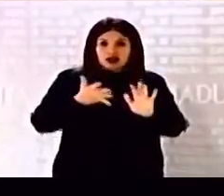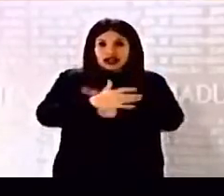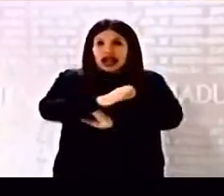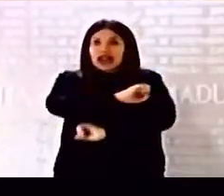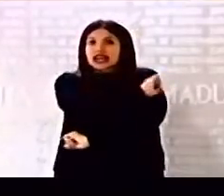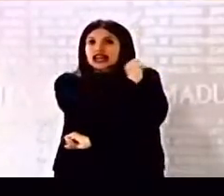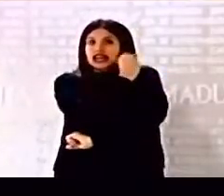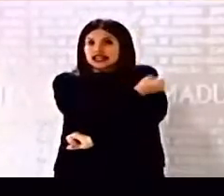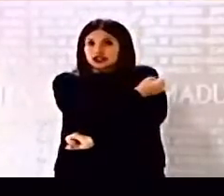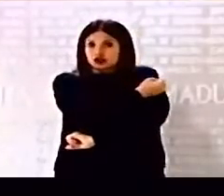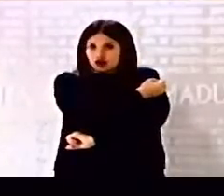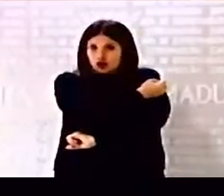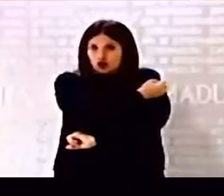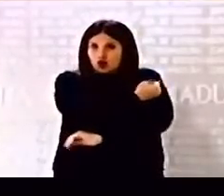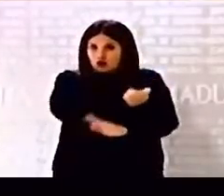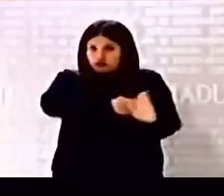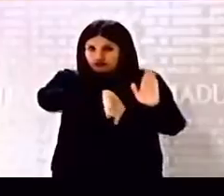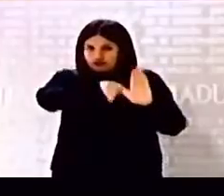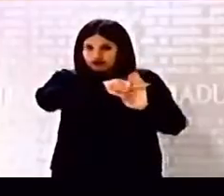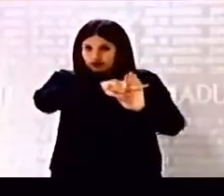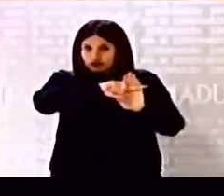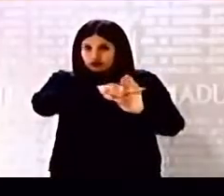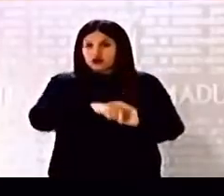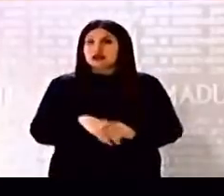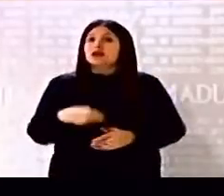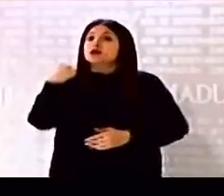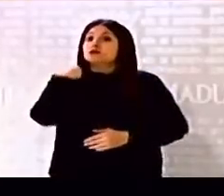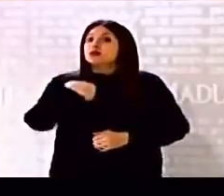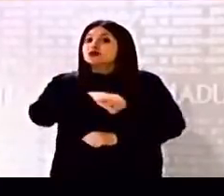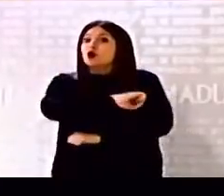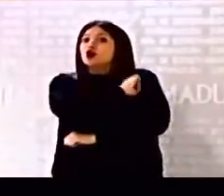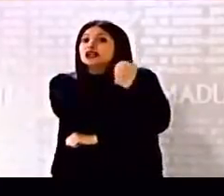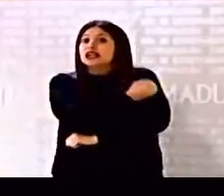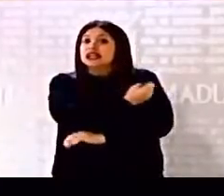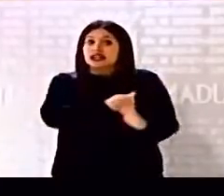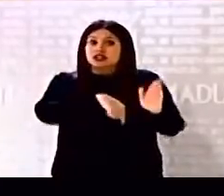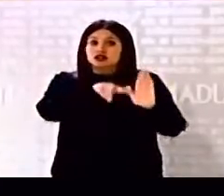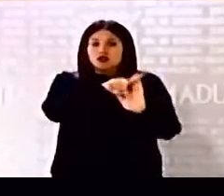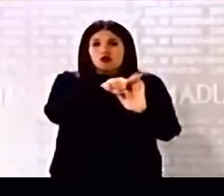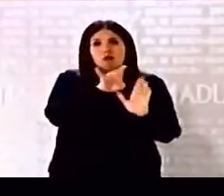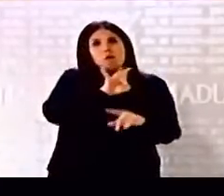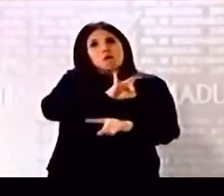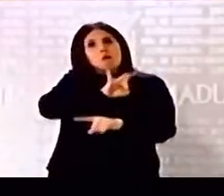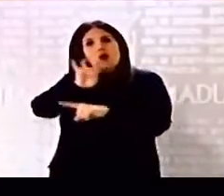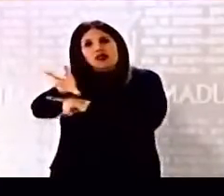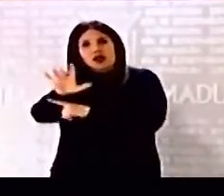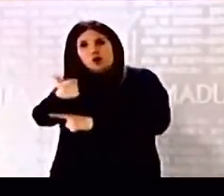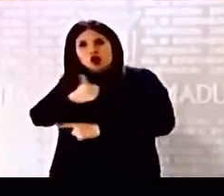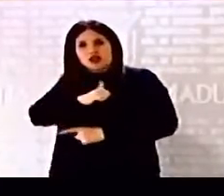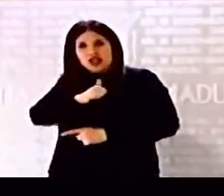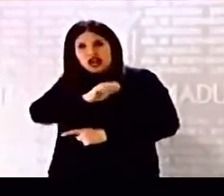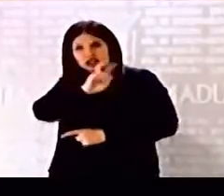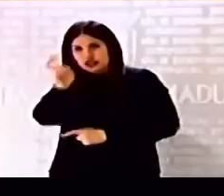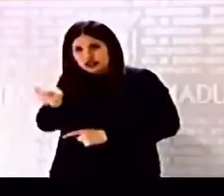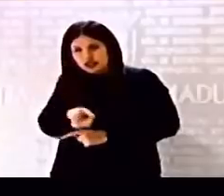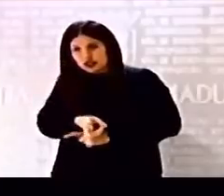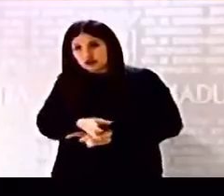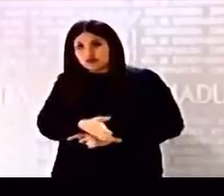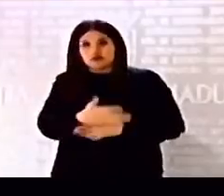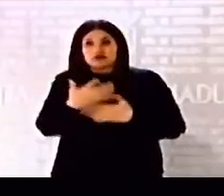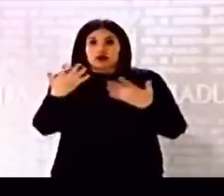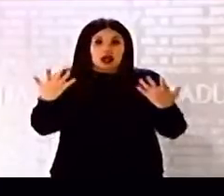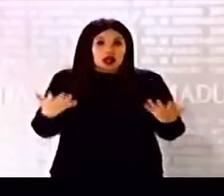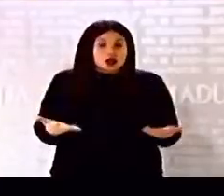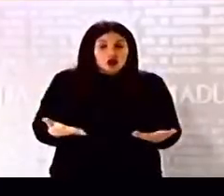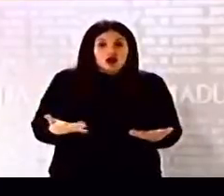registro que le mandan, creo que es a los cuerpos y fuerzas de seguridad, y que, por lo tanto,